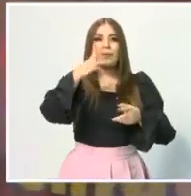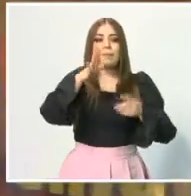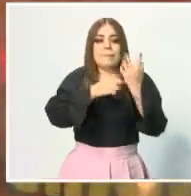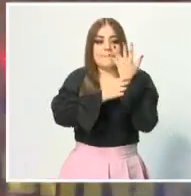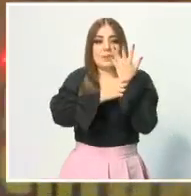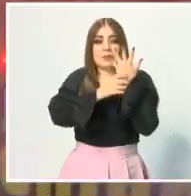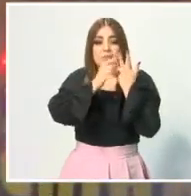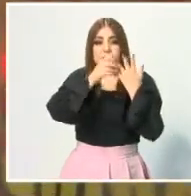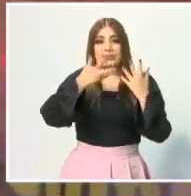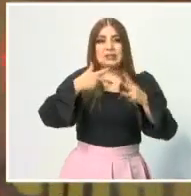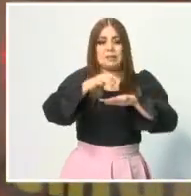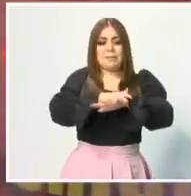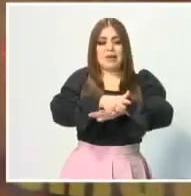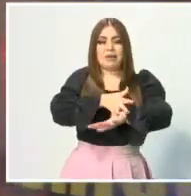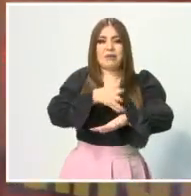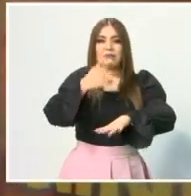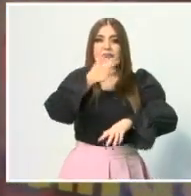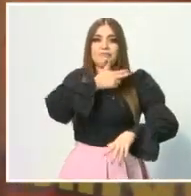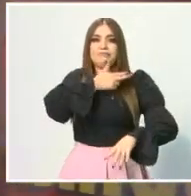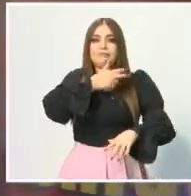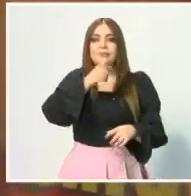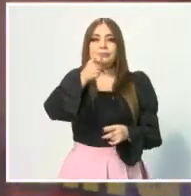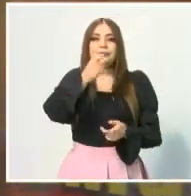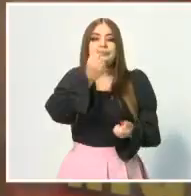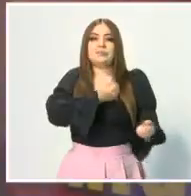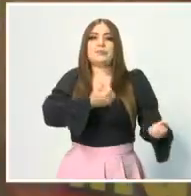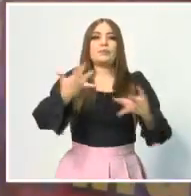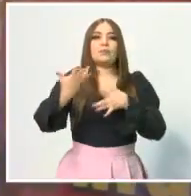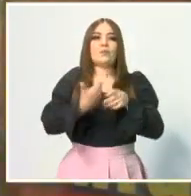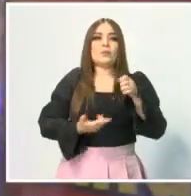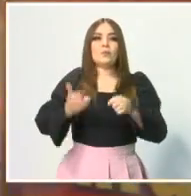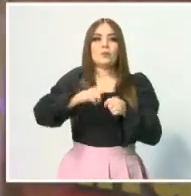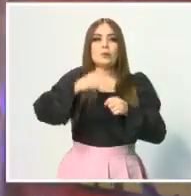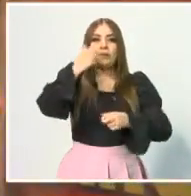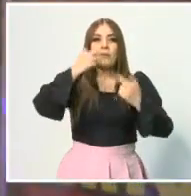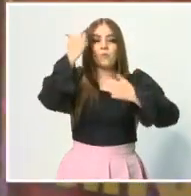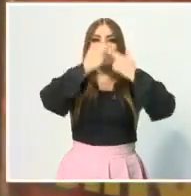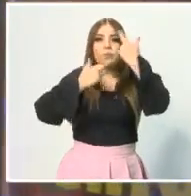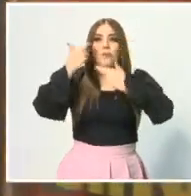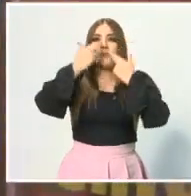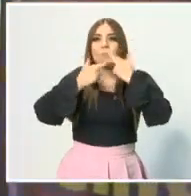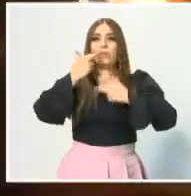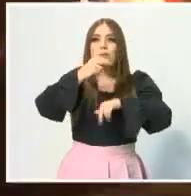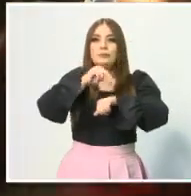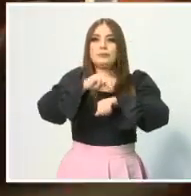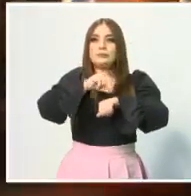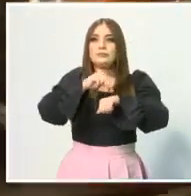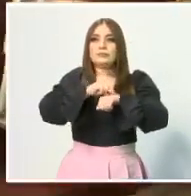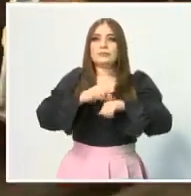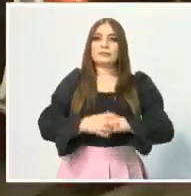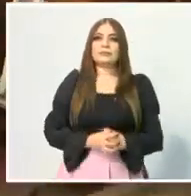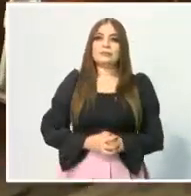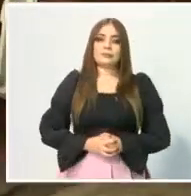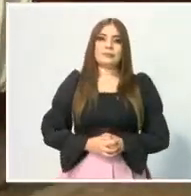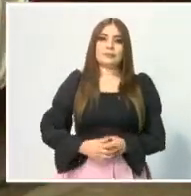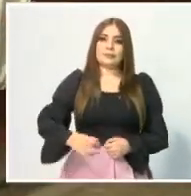arma blanca. Fue trasladado a un hospital para su atención médica. Elementos de la Agencia de Investigación